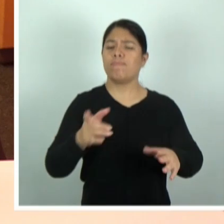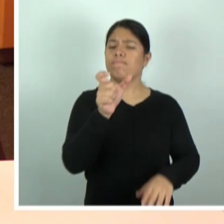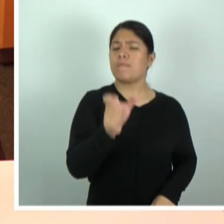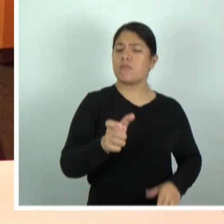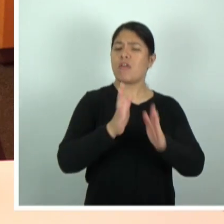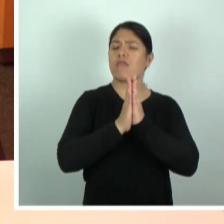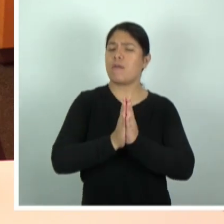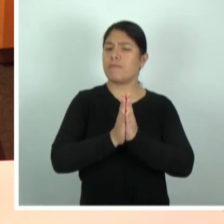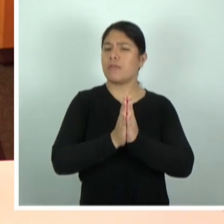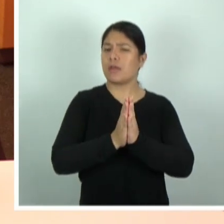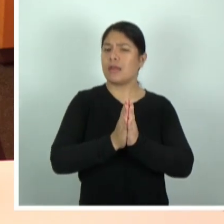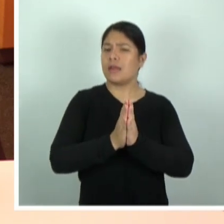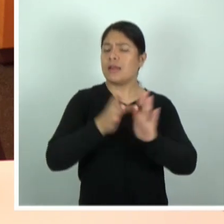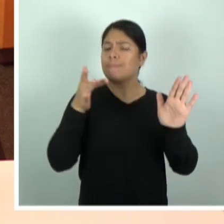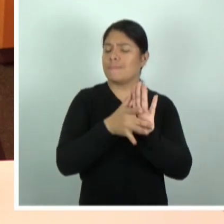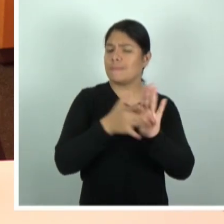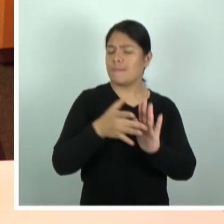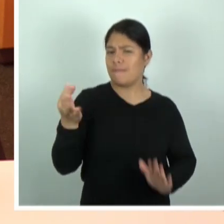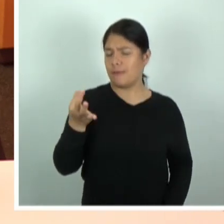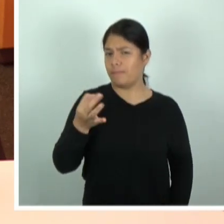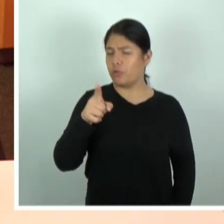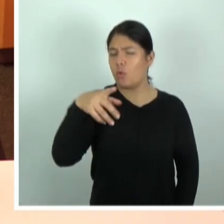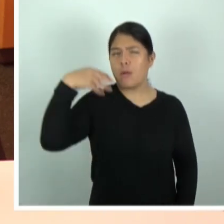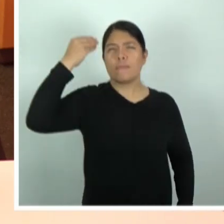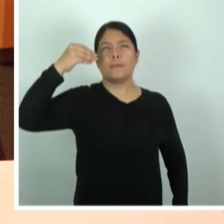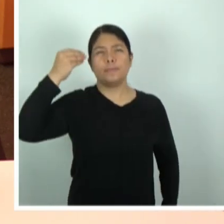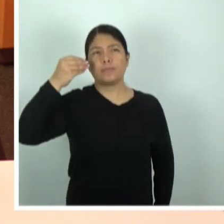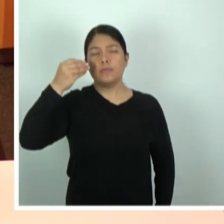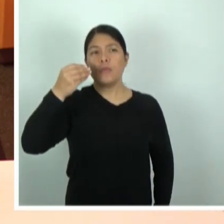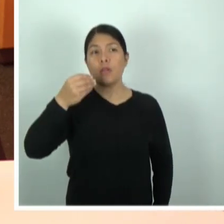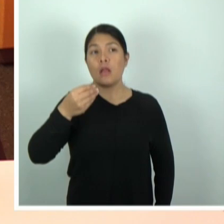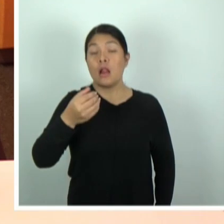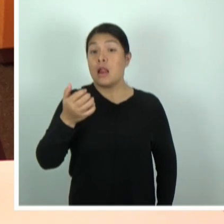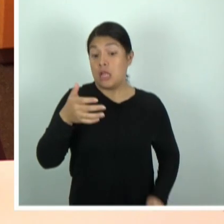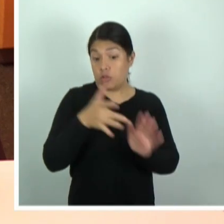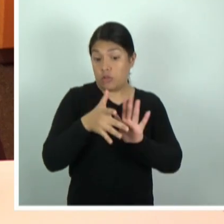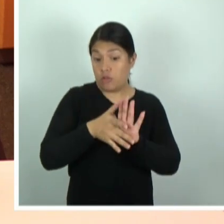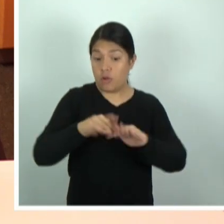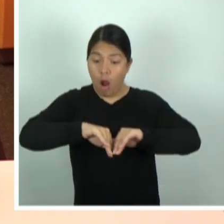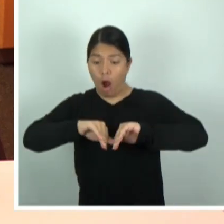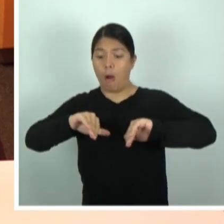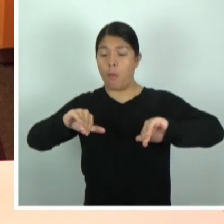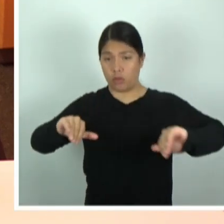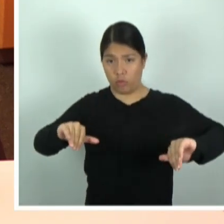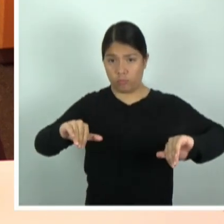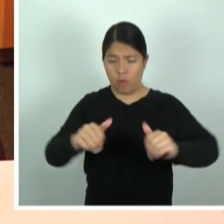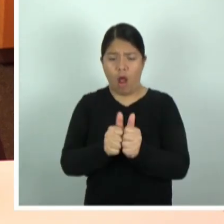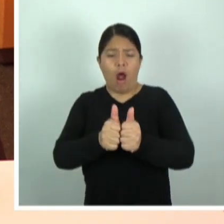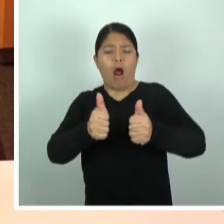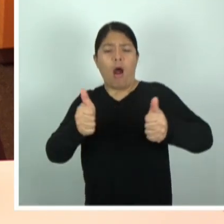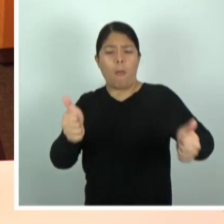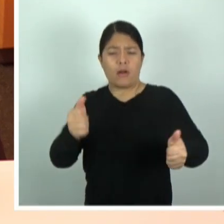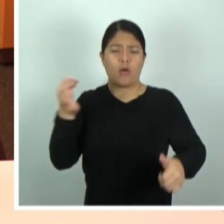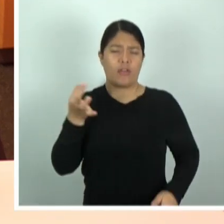Santo, tienes que imaginártelo, significa estar apartado, apartado de todo lo que es